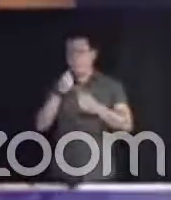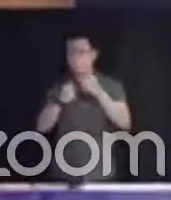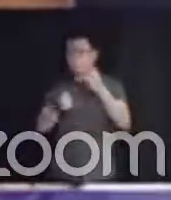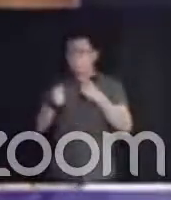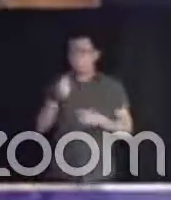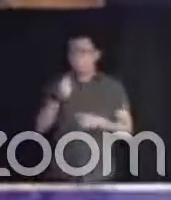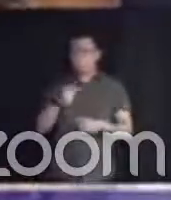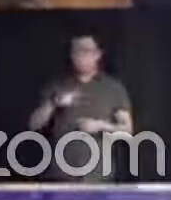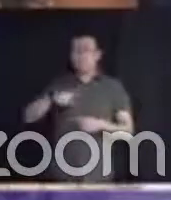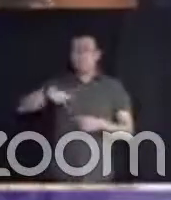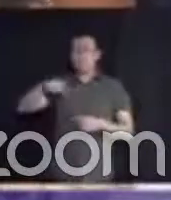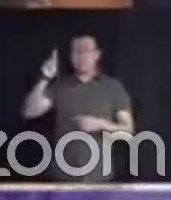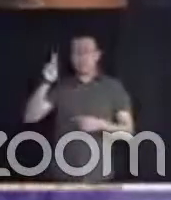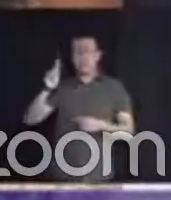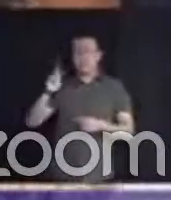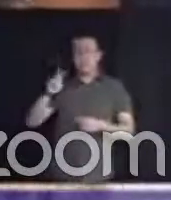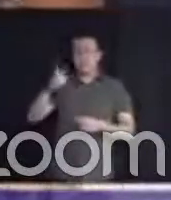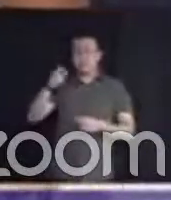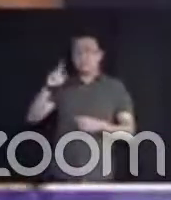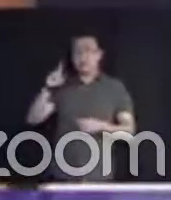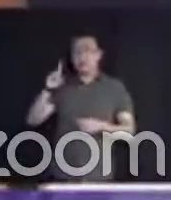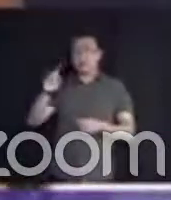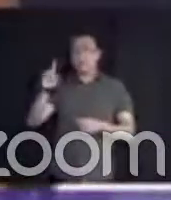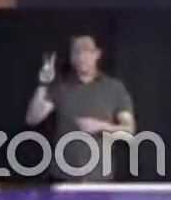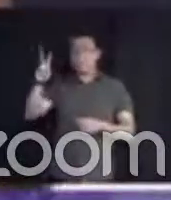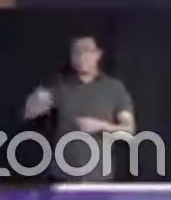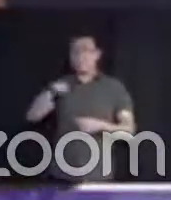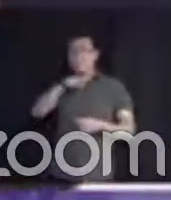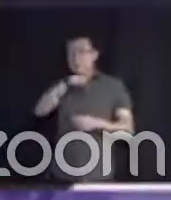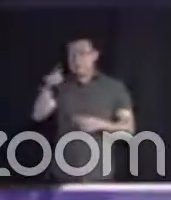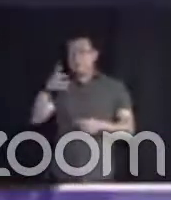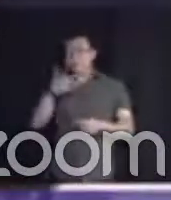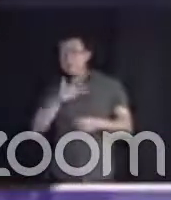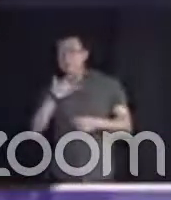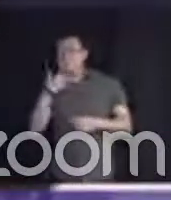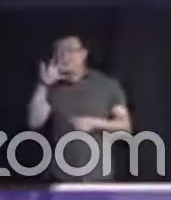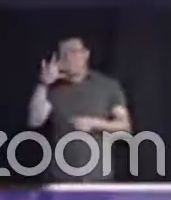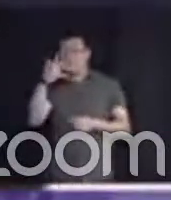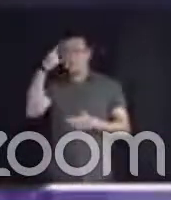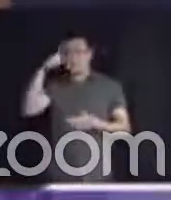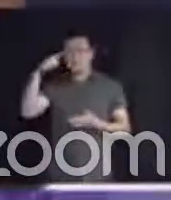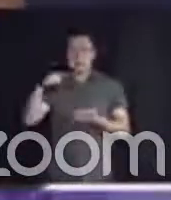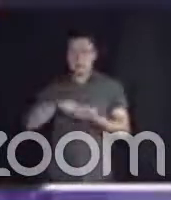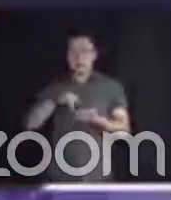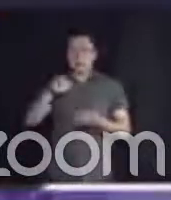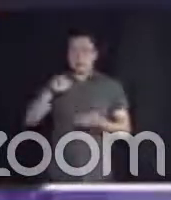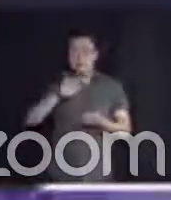organización son poquitos, pero como bien lo dijo Gerardo, son los 5 que han creído.